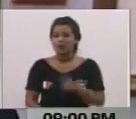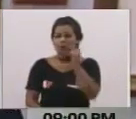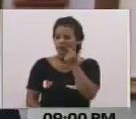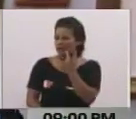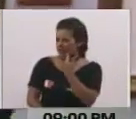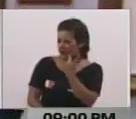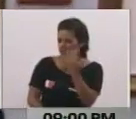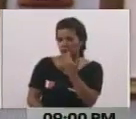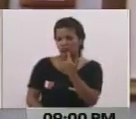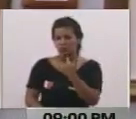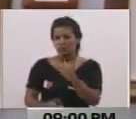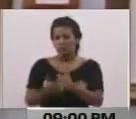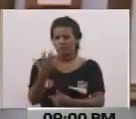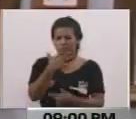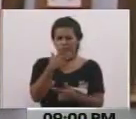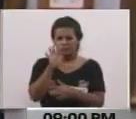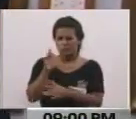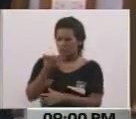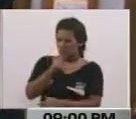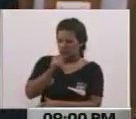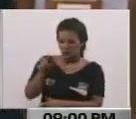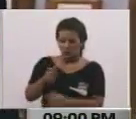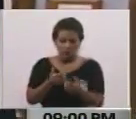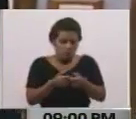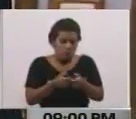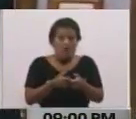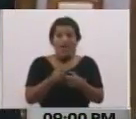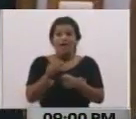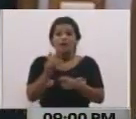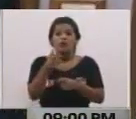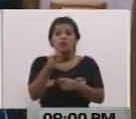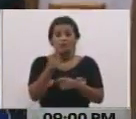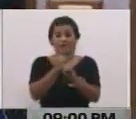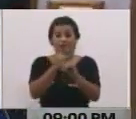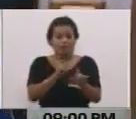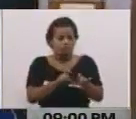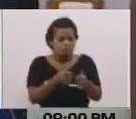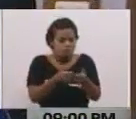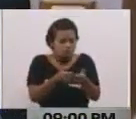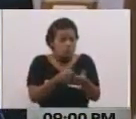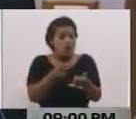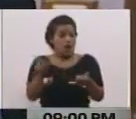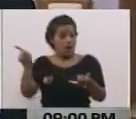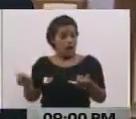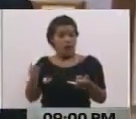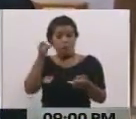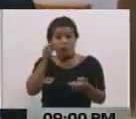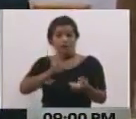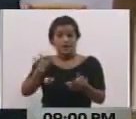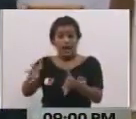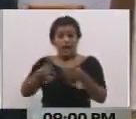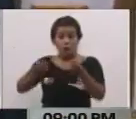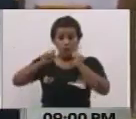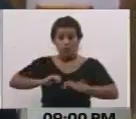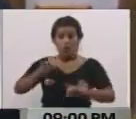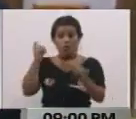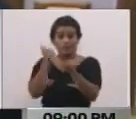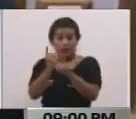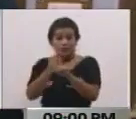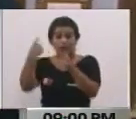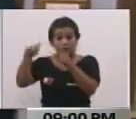pero empezó a buscar por Google. Y cuando vio todo el recital de competencia que había ganado mi entrenador, se